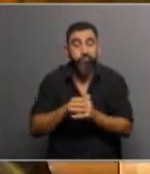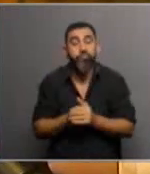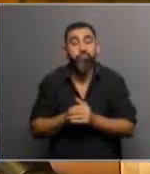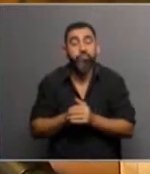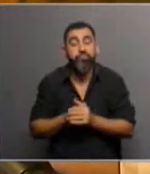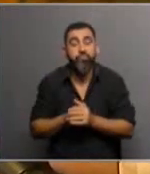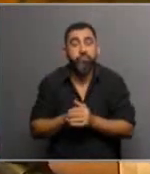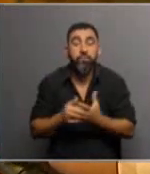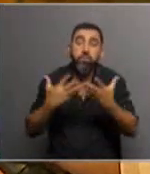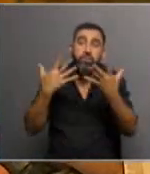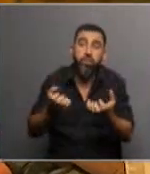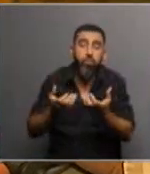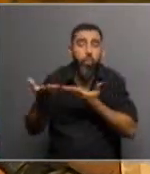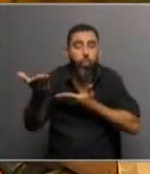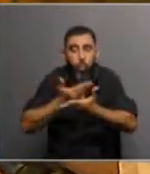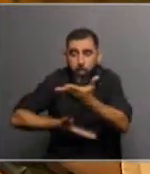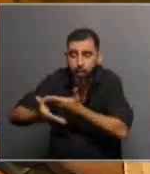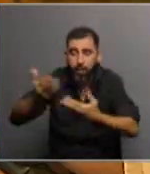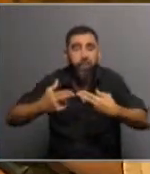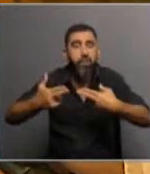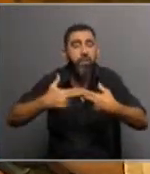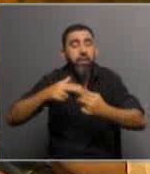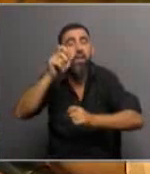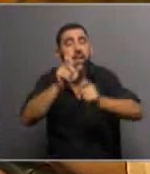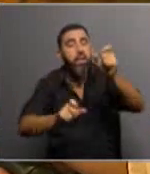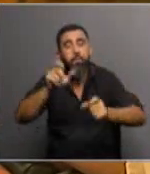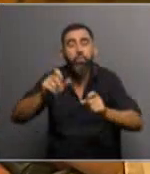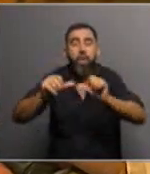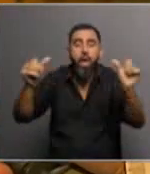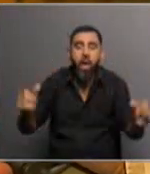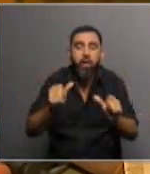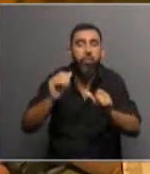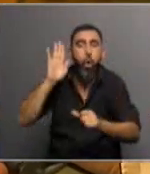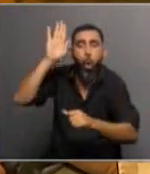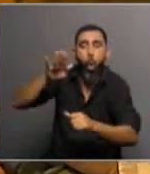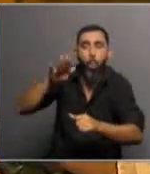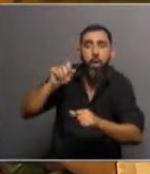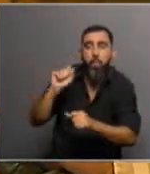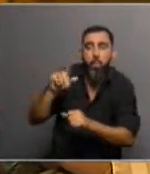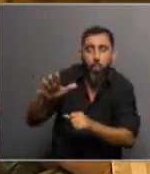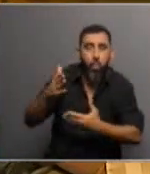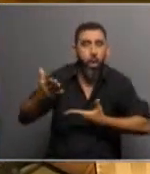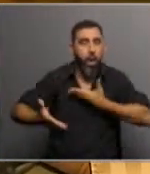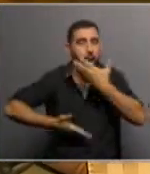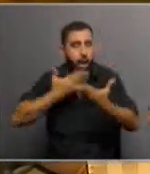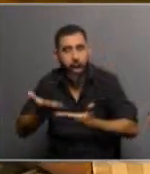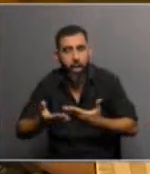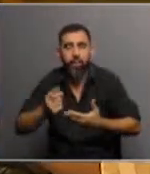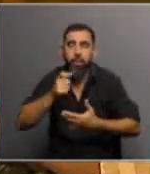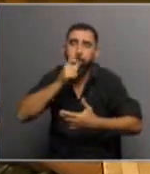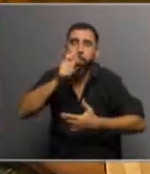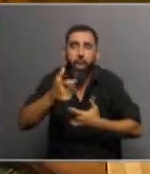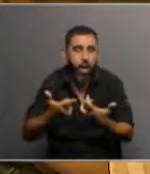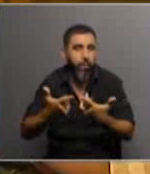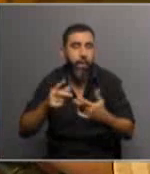estamos tratando de compartir en redes que la gente esté haga sus homenajes propios tanto una canción o diga unas palabras